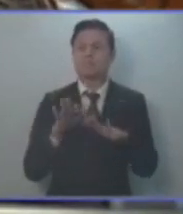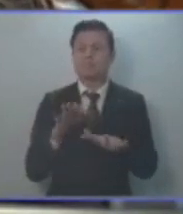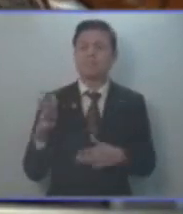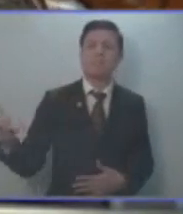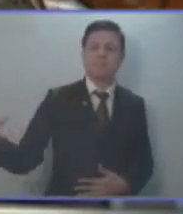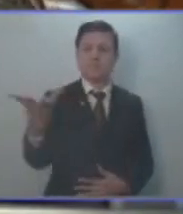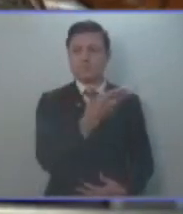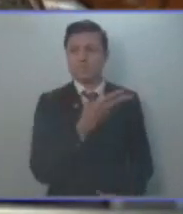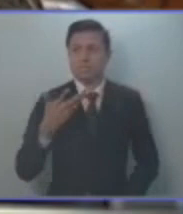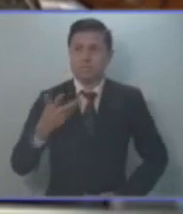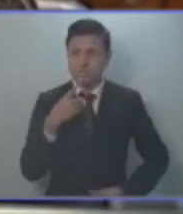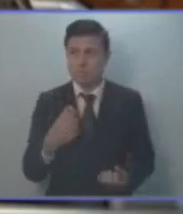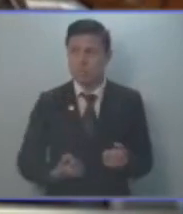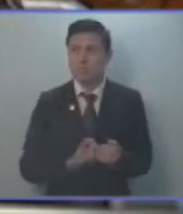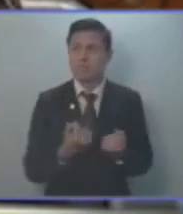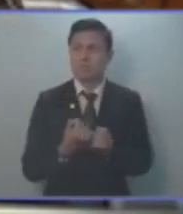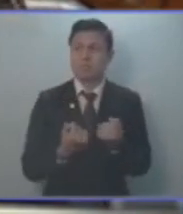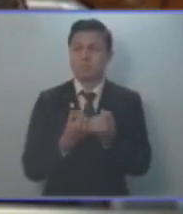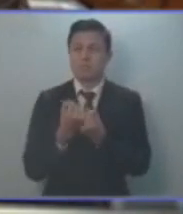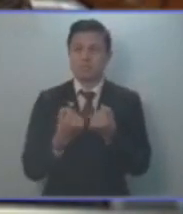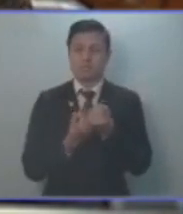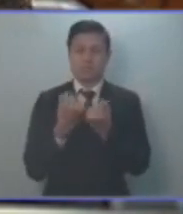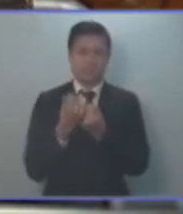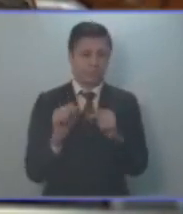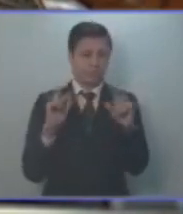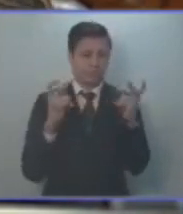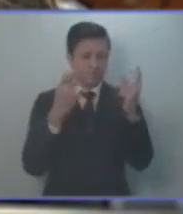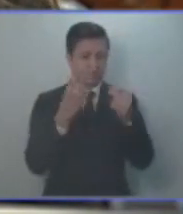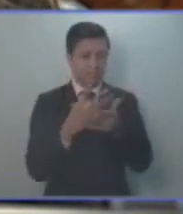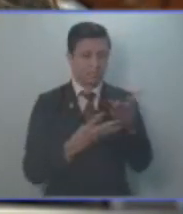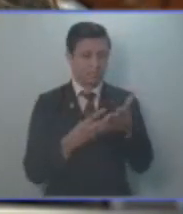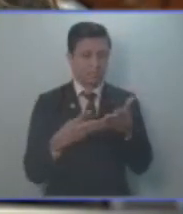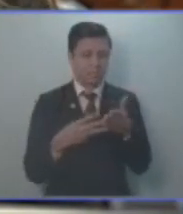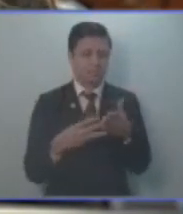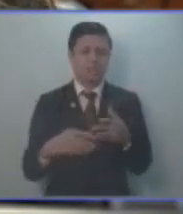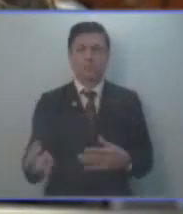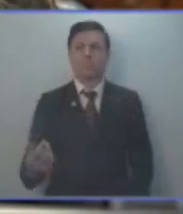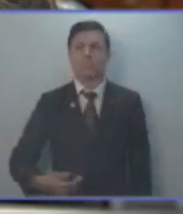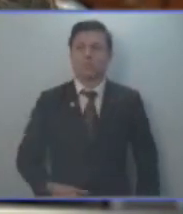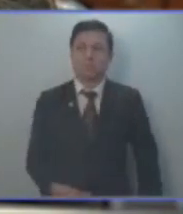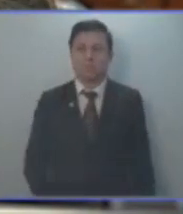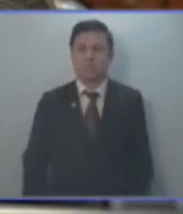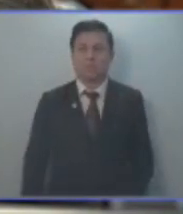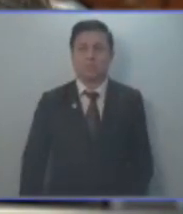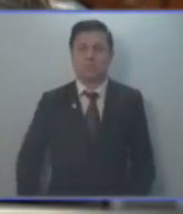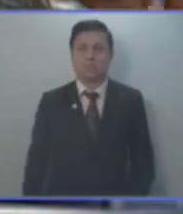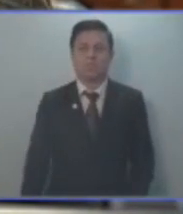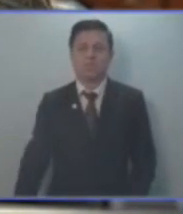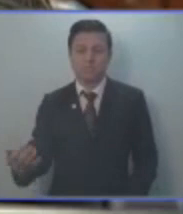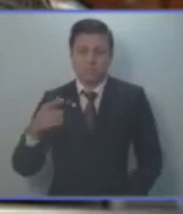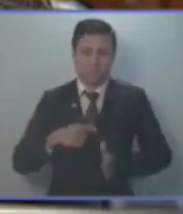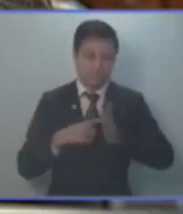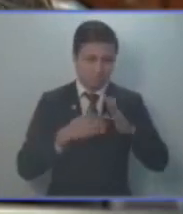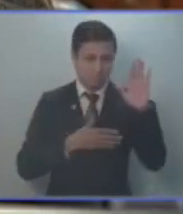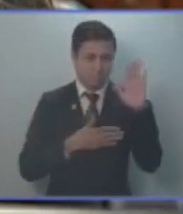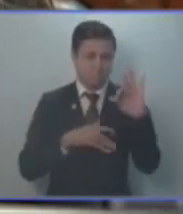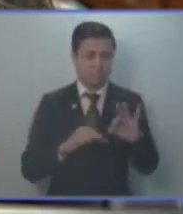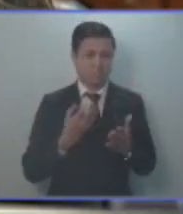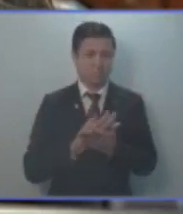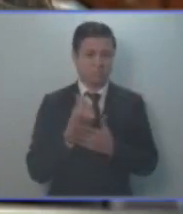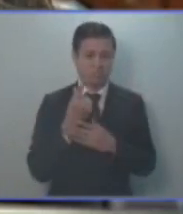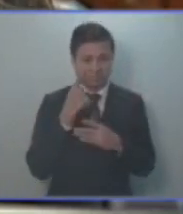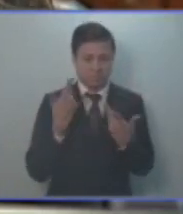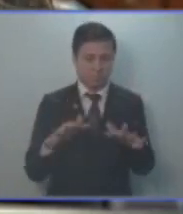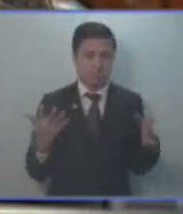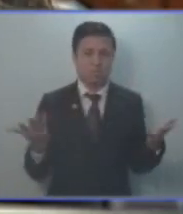todos los partidos que fueron partícipe acompañantes de la aprobación de este presupuesto concurriremos lógicamente ya lo